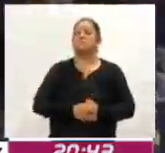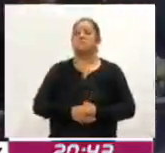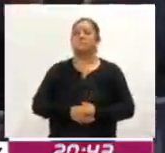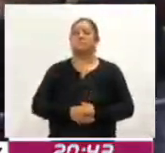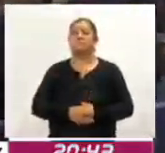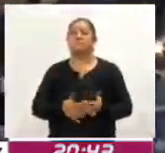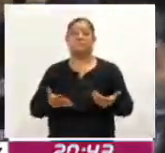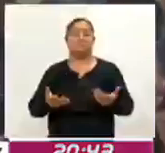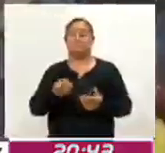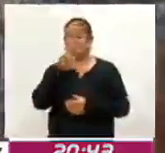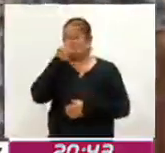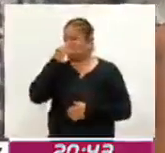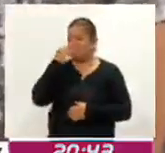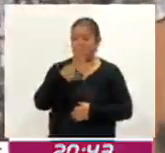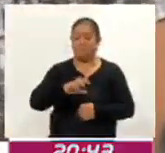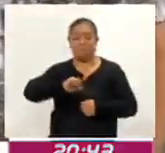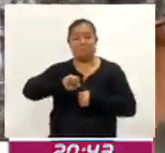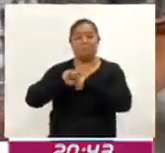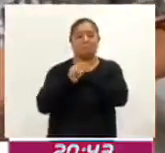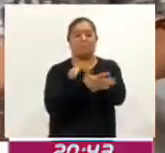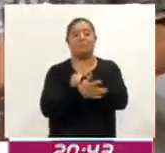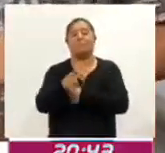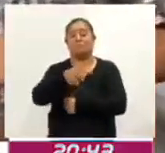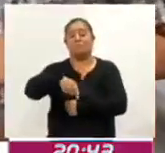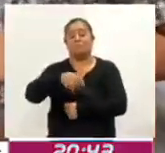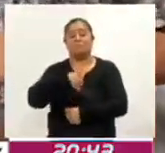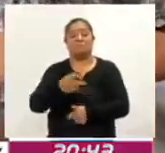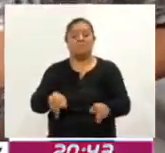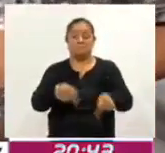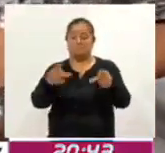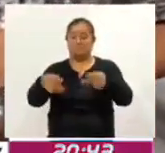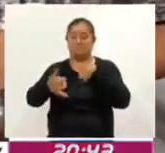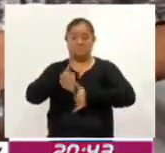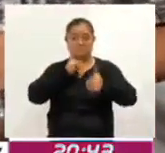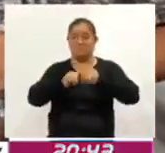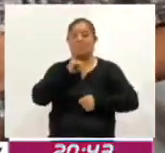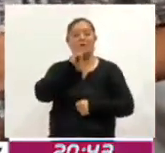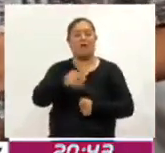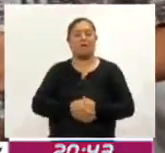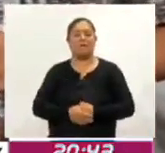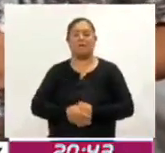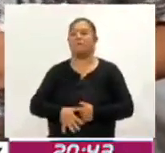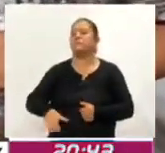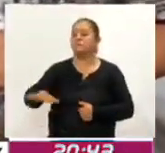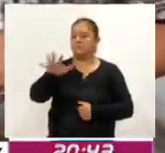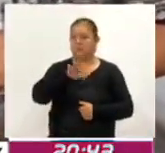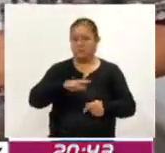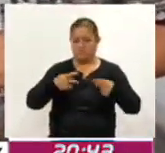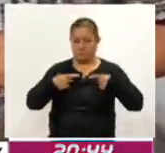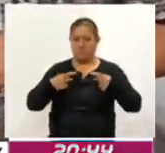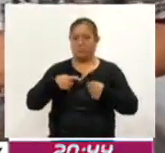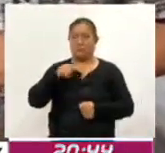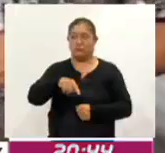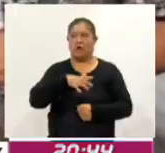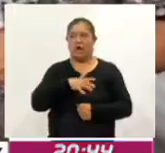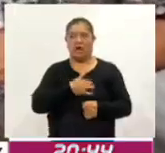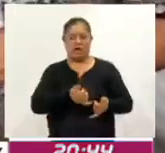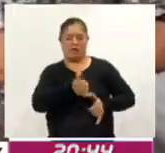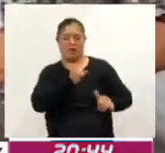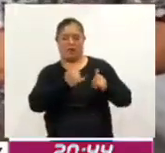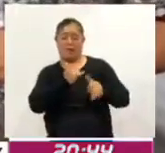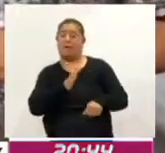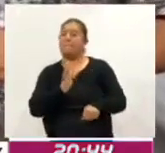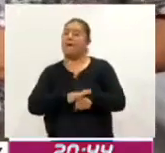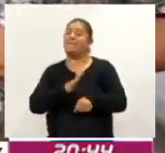bien, la verdad. Estuvo a todo dar. Y eso que no están vendiendo alcohol, ¿eh? Porque regularmente cuando andan la gente acá medio sabrosa, dirían por